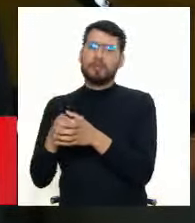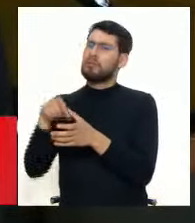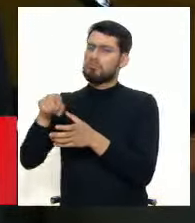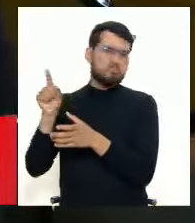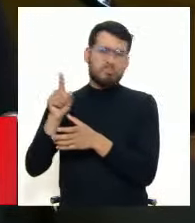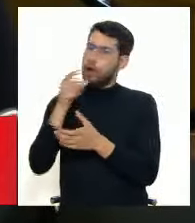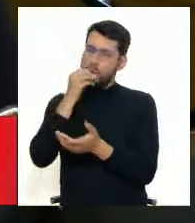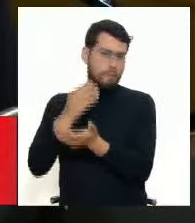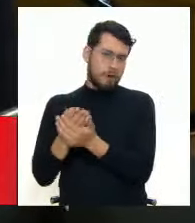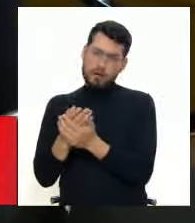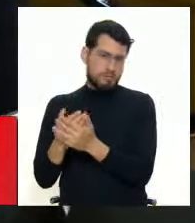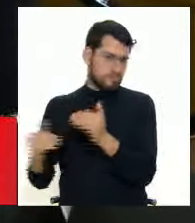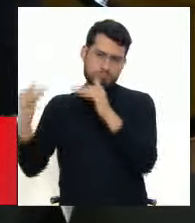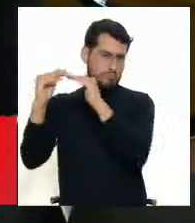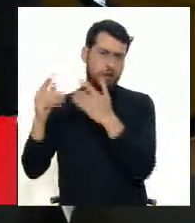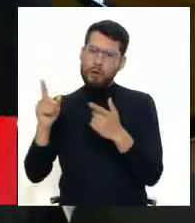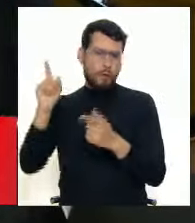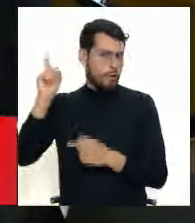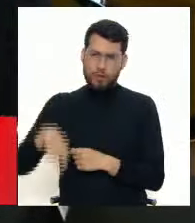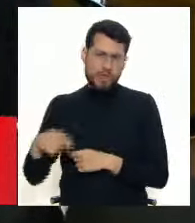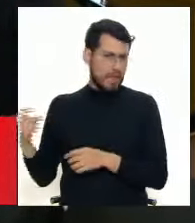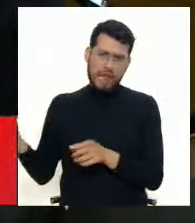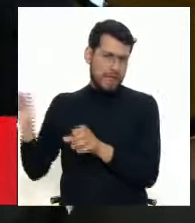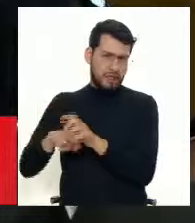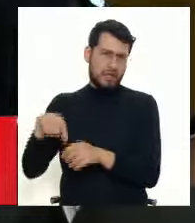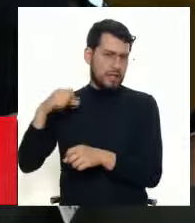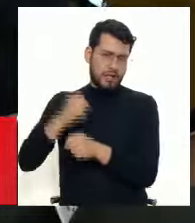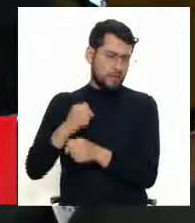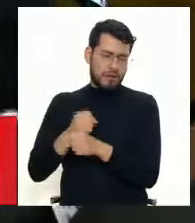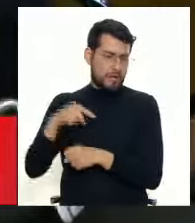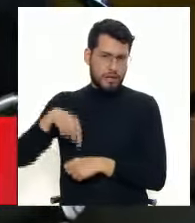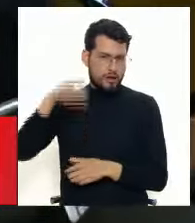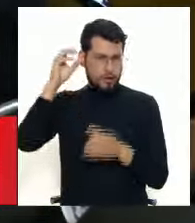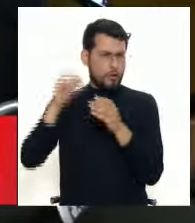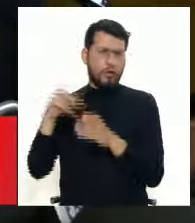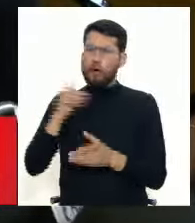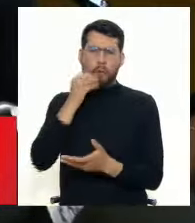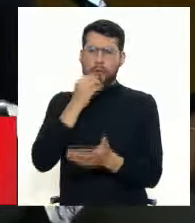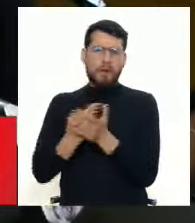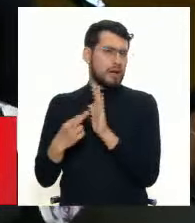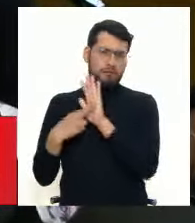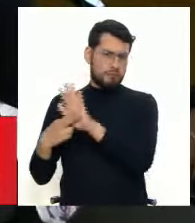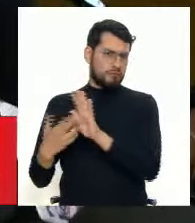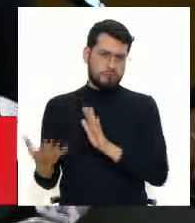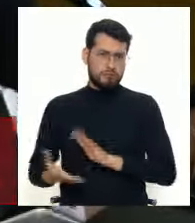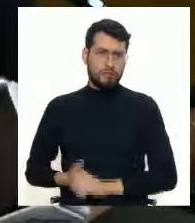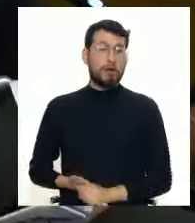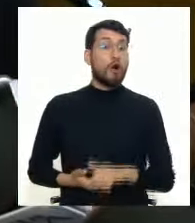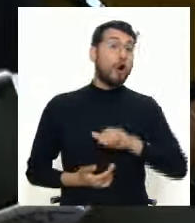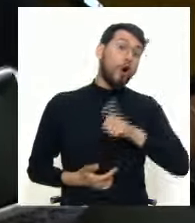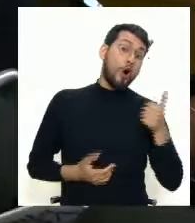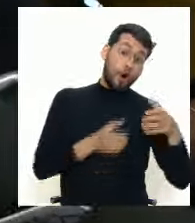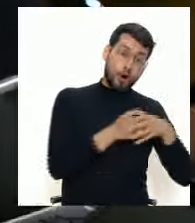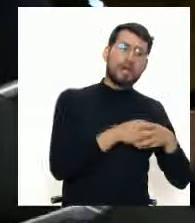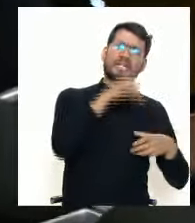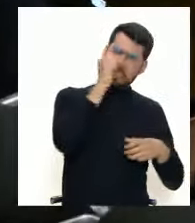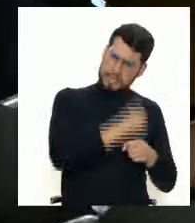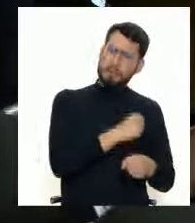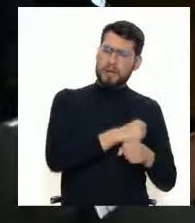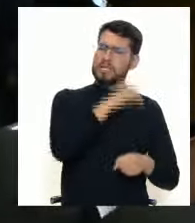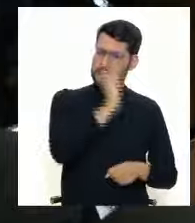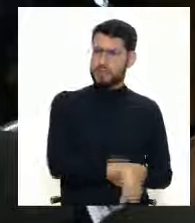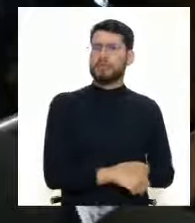talla, que nunca debieron ingresar al Congreso, que no son buenos representantes, pero otros que sí